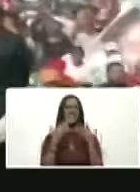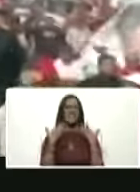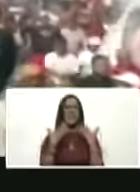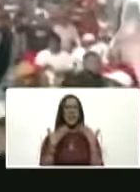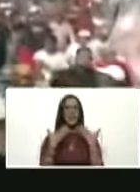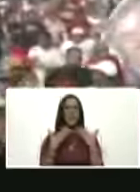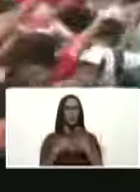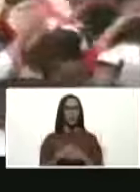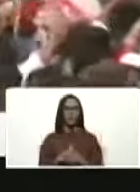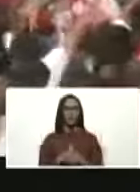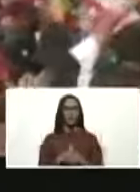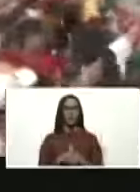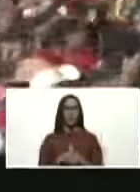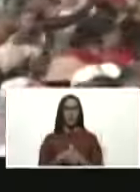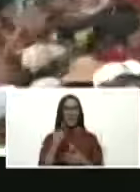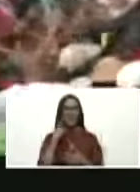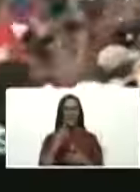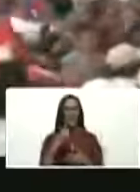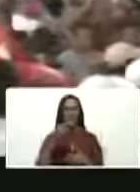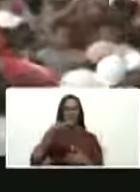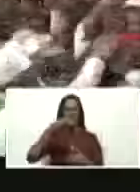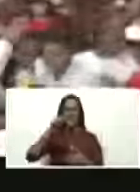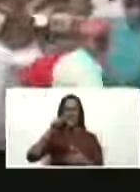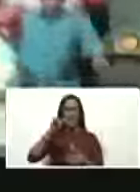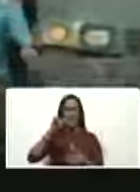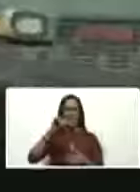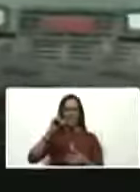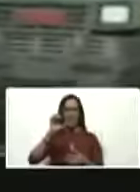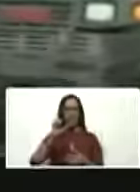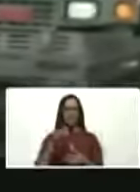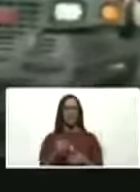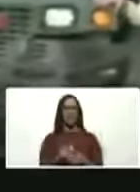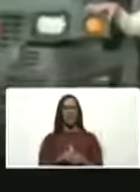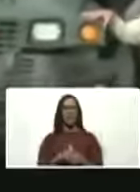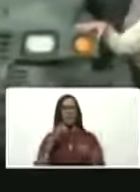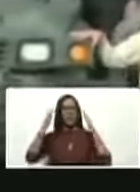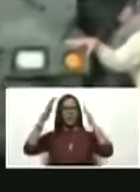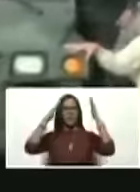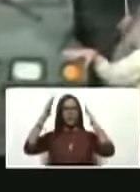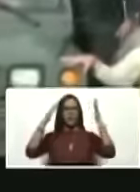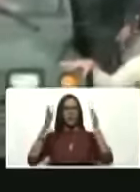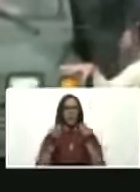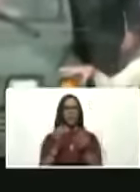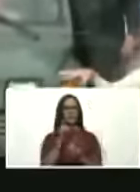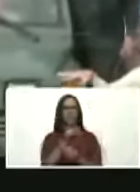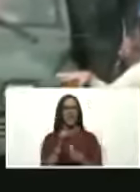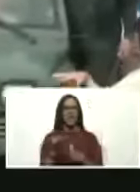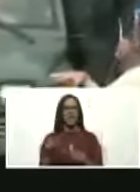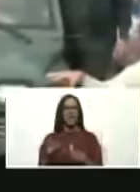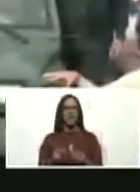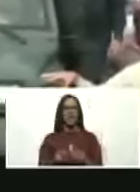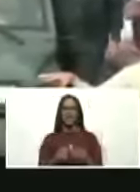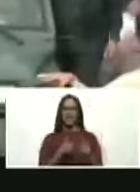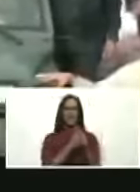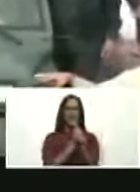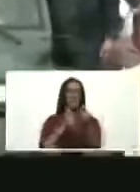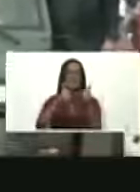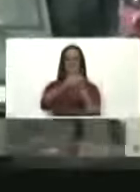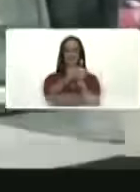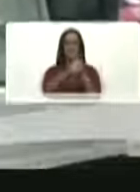viene Aide adelante, ¿ves? Yo me volteé un rato para saludar porque era mucha gente adelante, atrás.